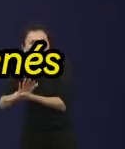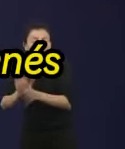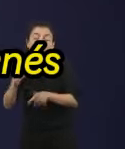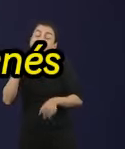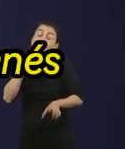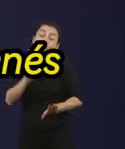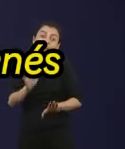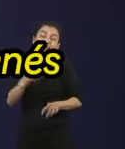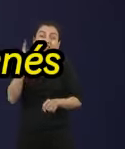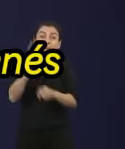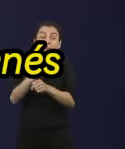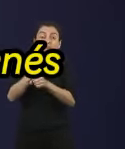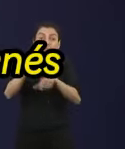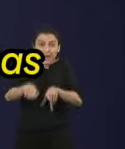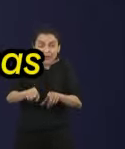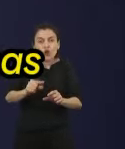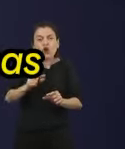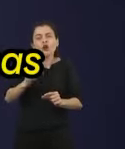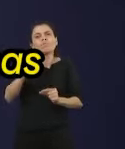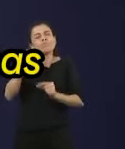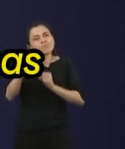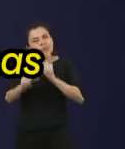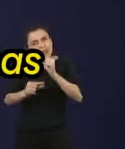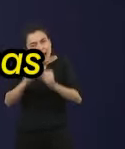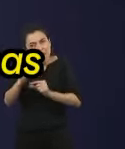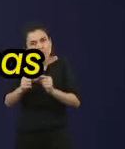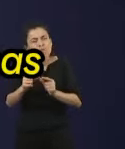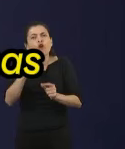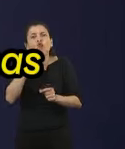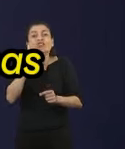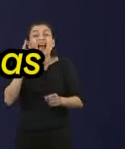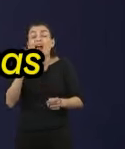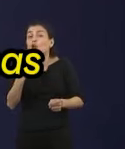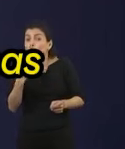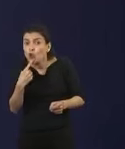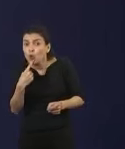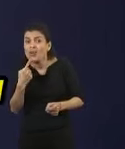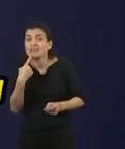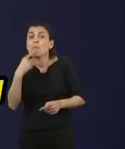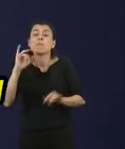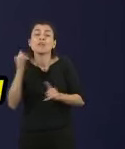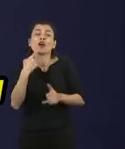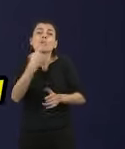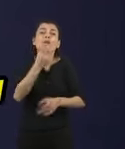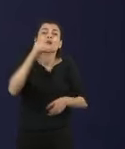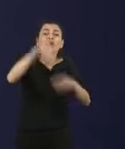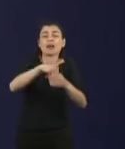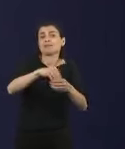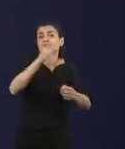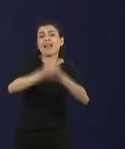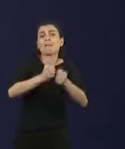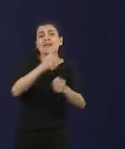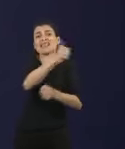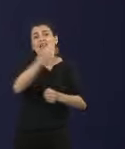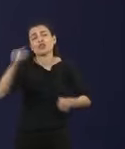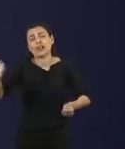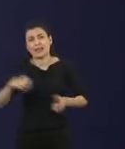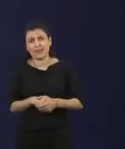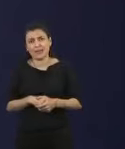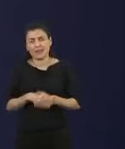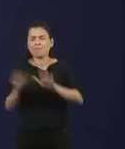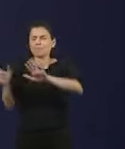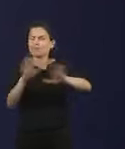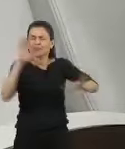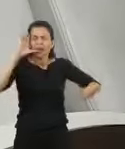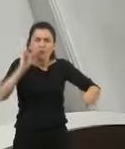parece que la información la tenés que ir a buscar efectiv nu er linas argentinas Eh me habías hecho otra pregunta con respecto a la ley bases si